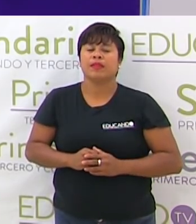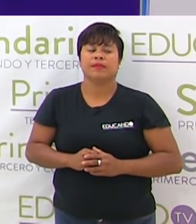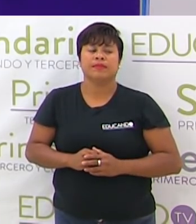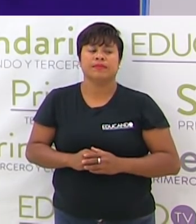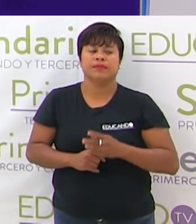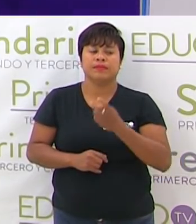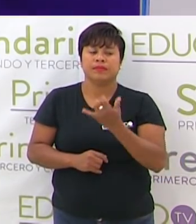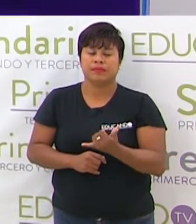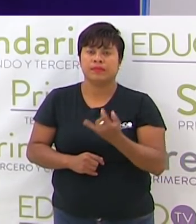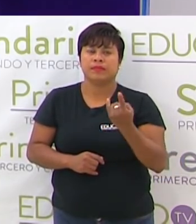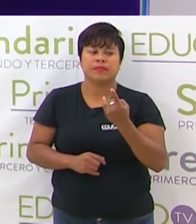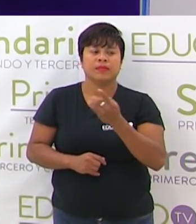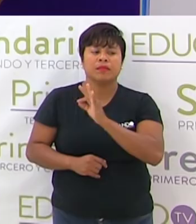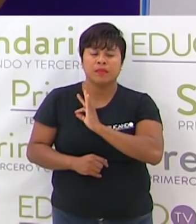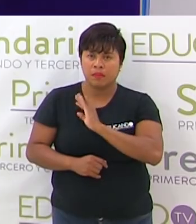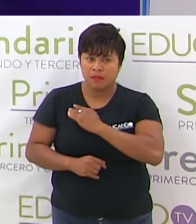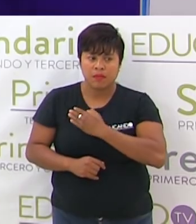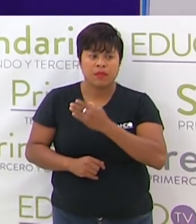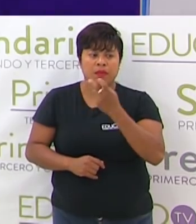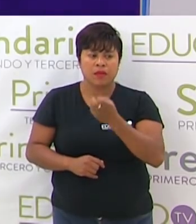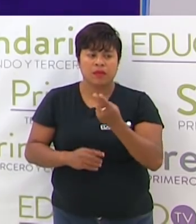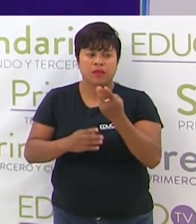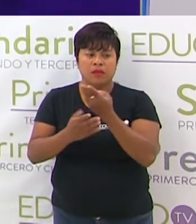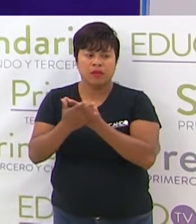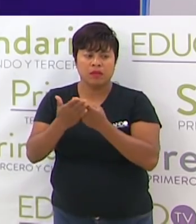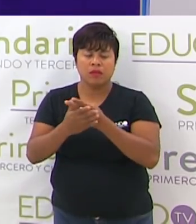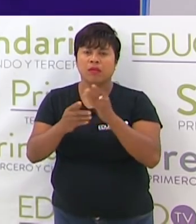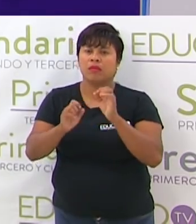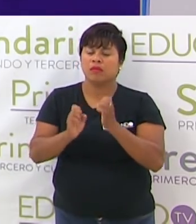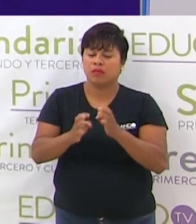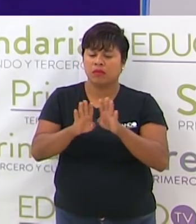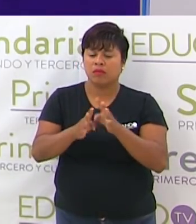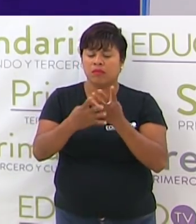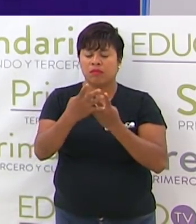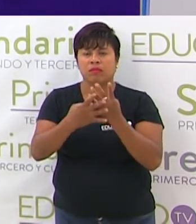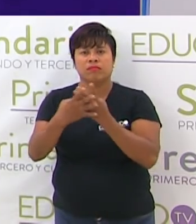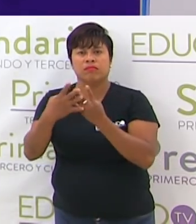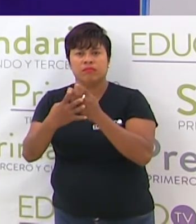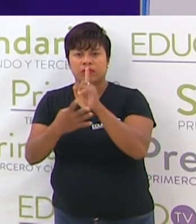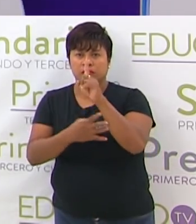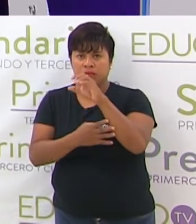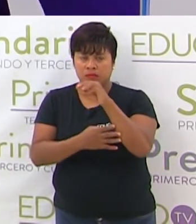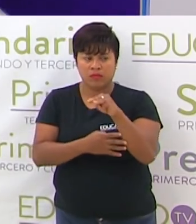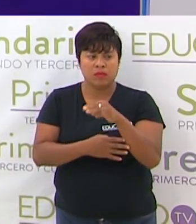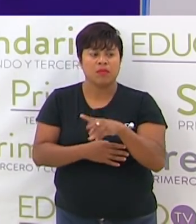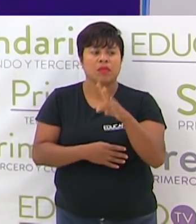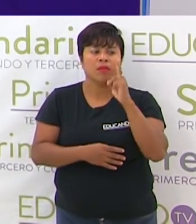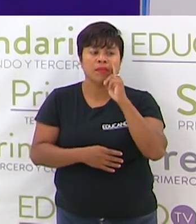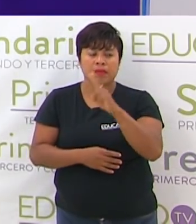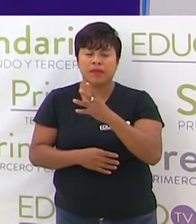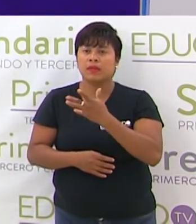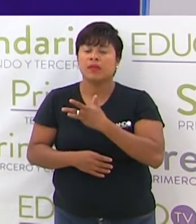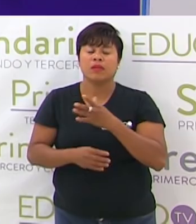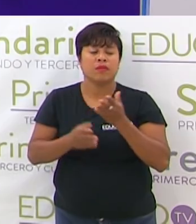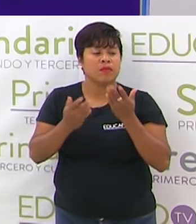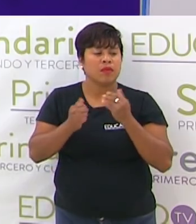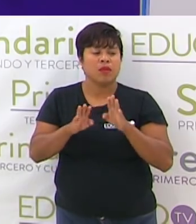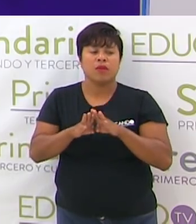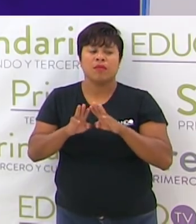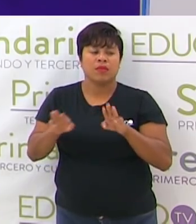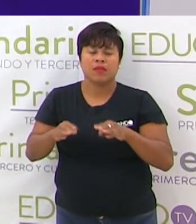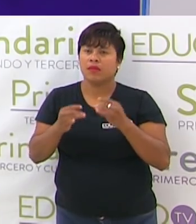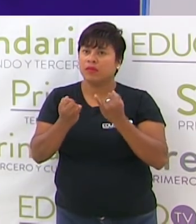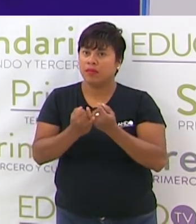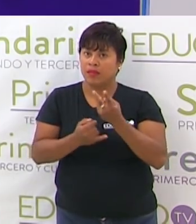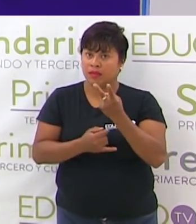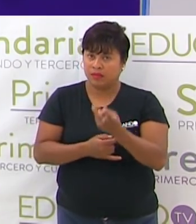más. Y qué bueno que esta figura esté dividida en centímetros. Pero vas a encontrar figuras que no estén medidas